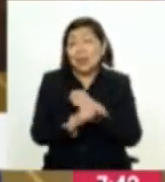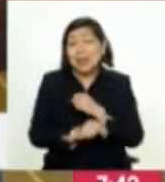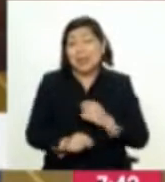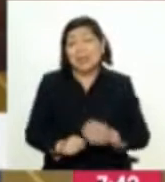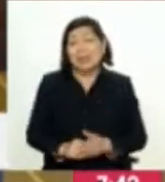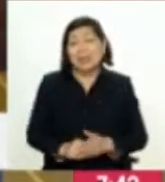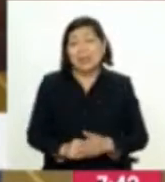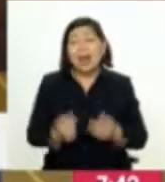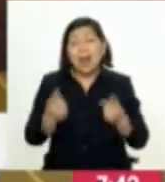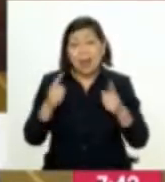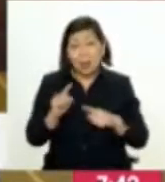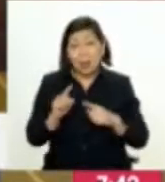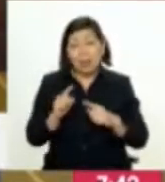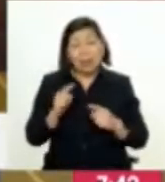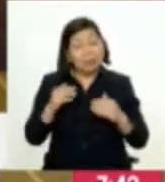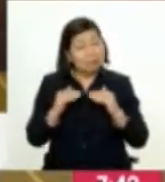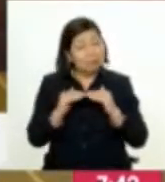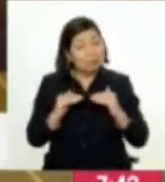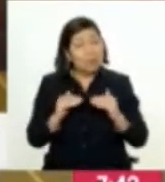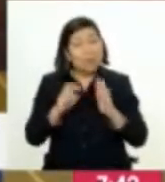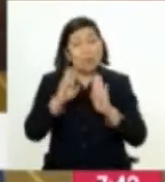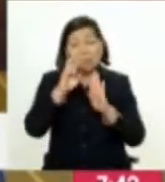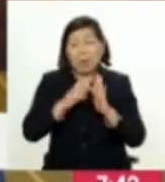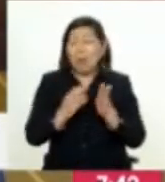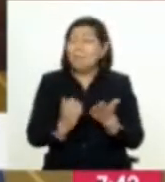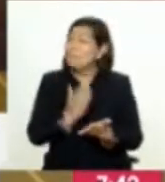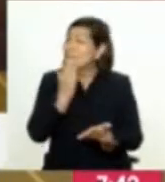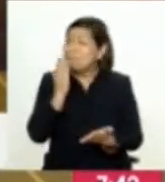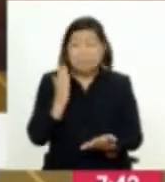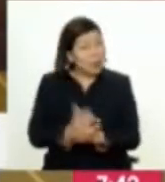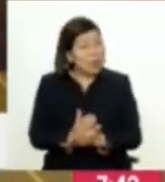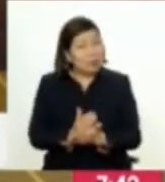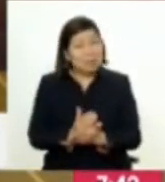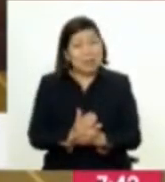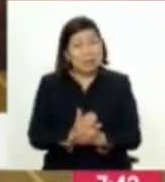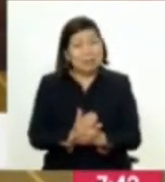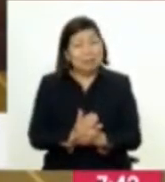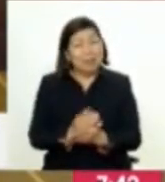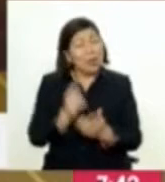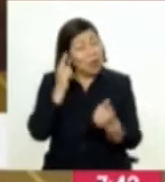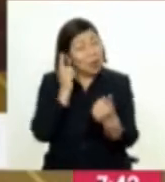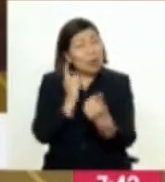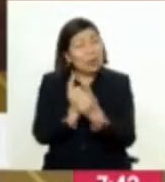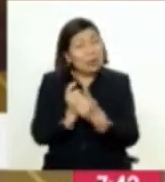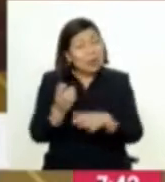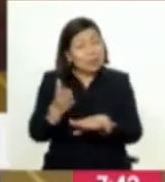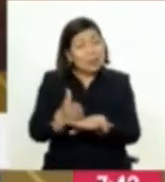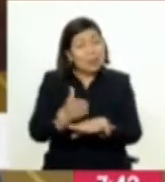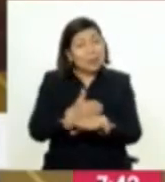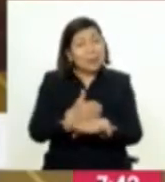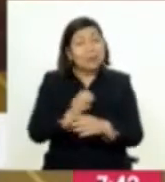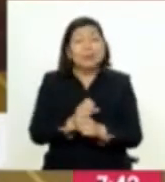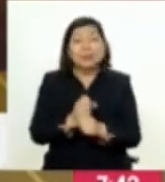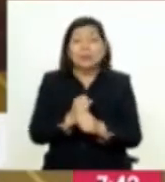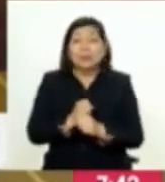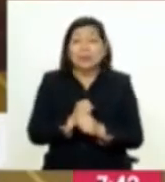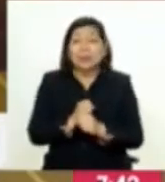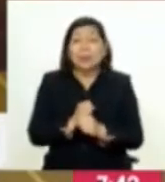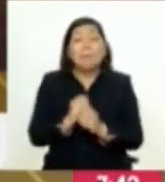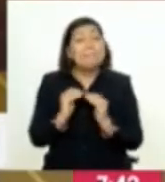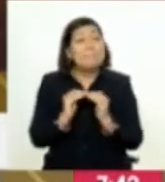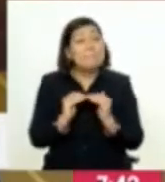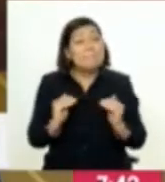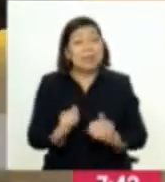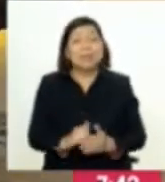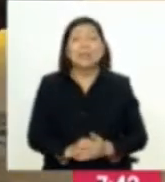El Acuerdo Nacional es nuestro marco programático. Las políticas de Estado, los objetivos de desarrollo sostenible son nuestro marco